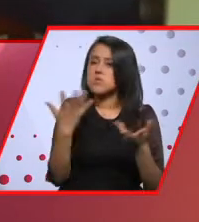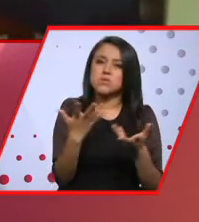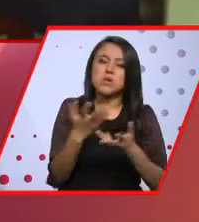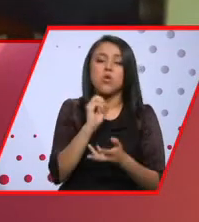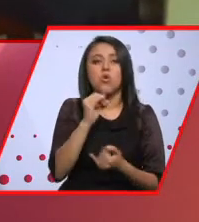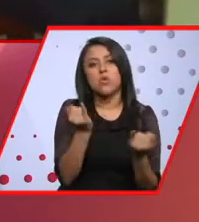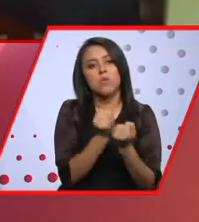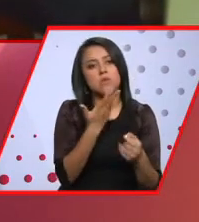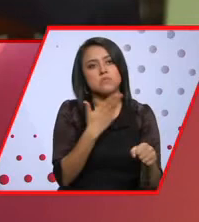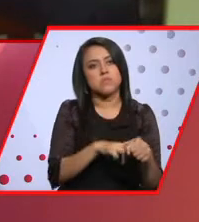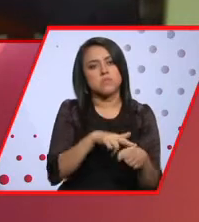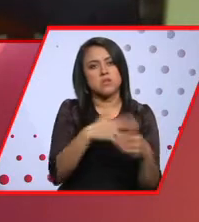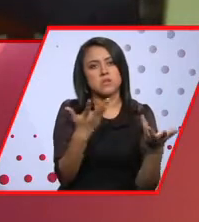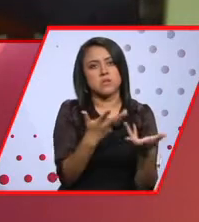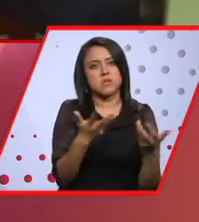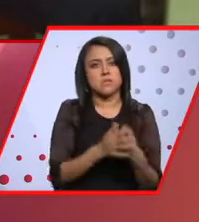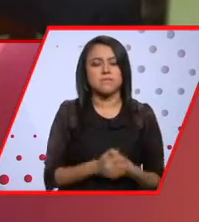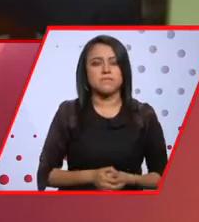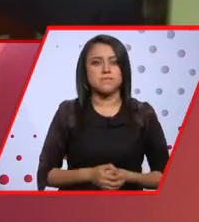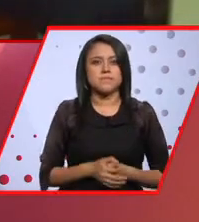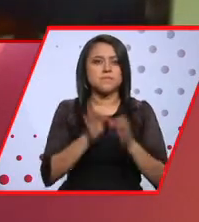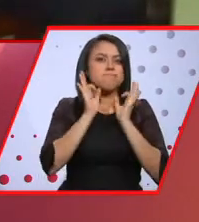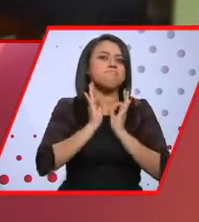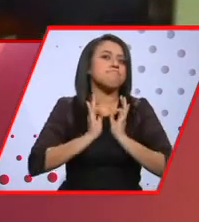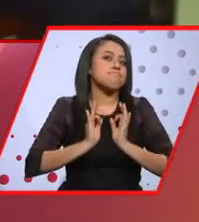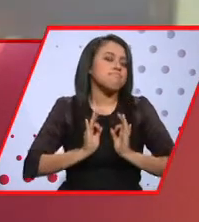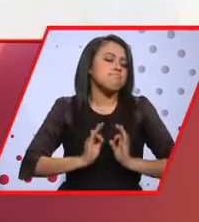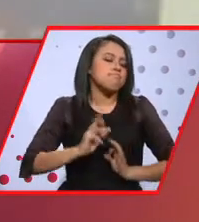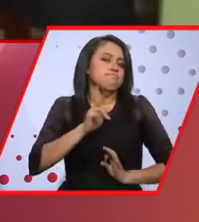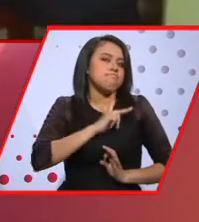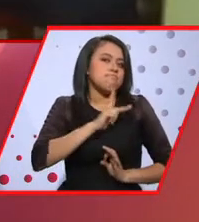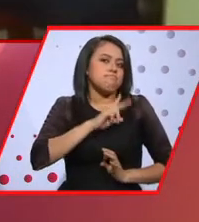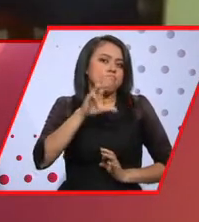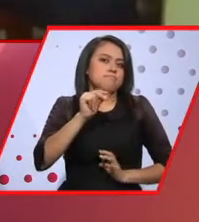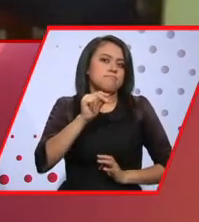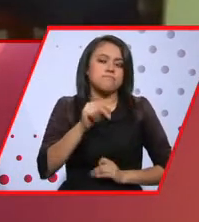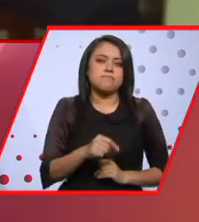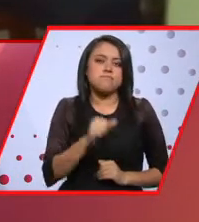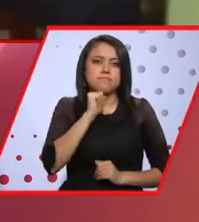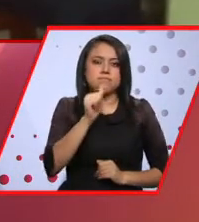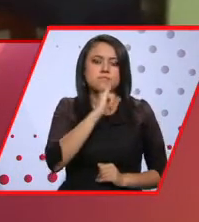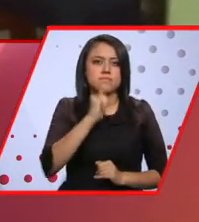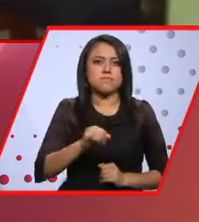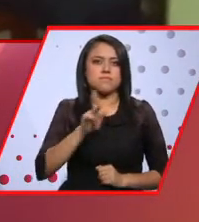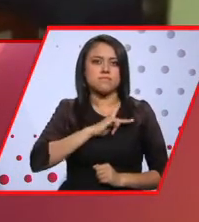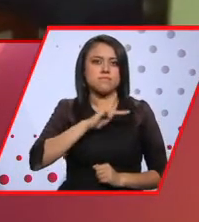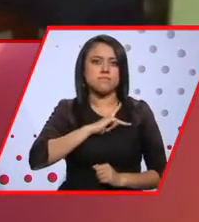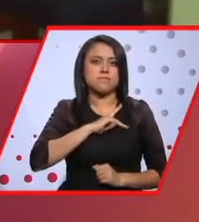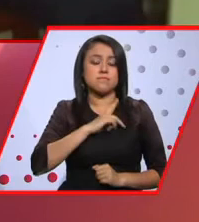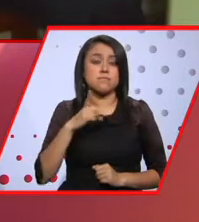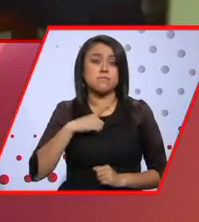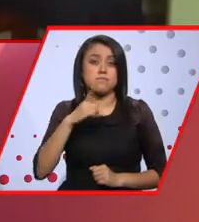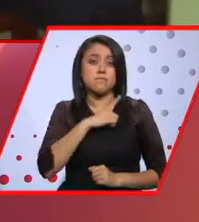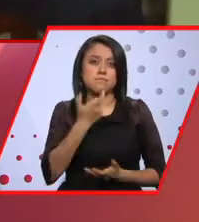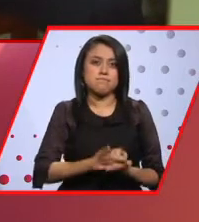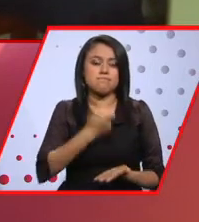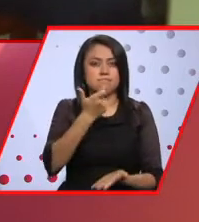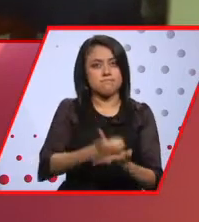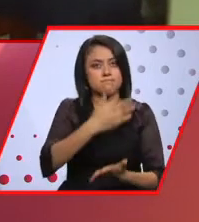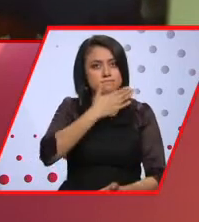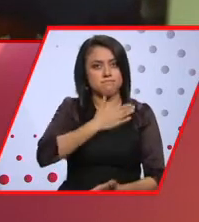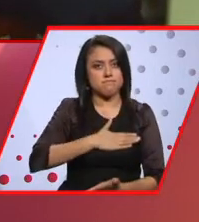en su casita tranquilos, gastándose lo que no era suyo y nunca lo fue. Este hombre tiene que pagar a la justicia